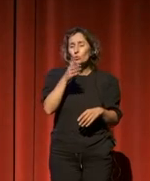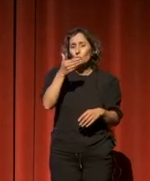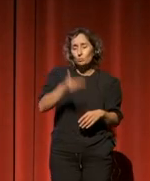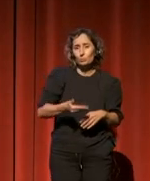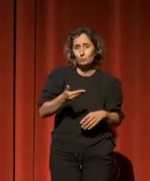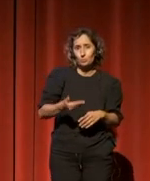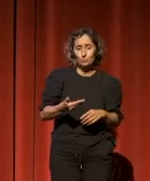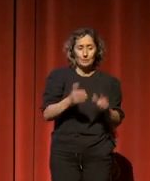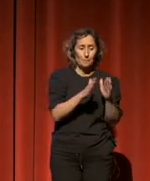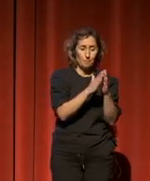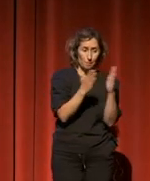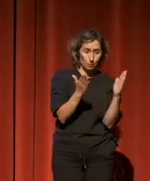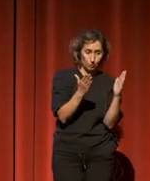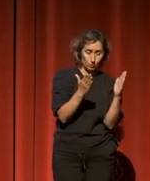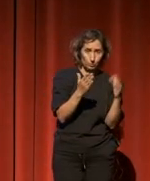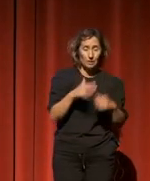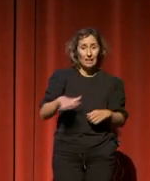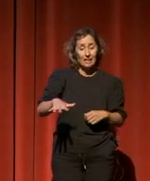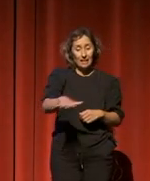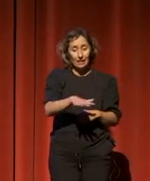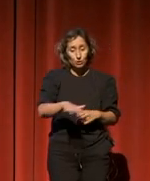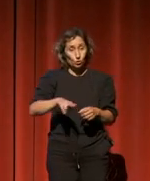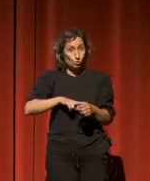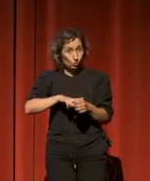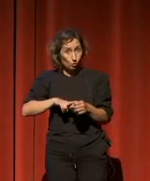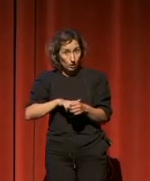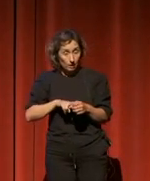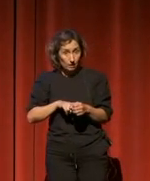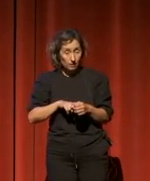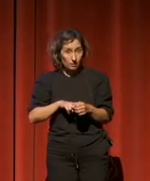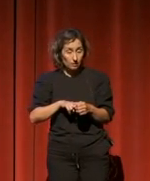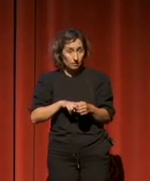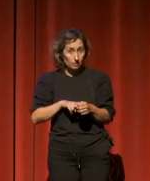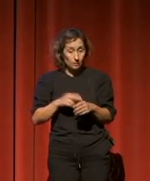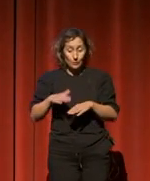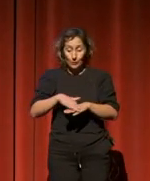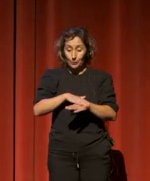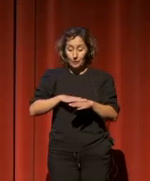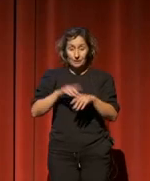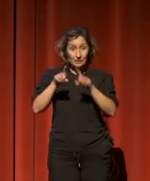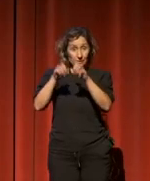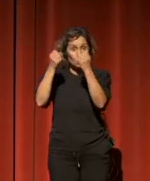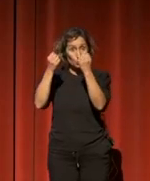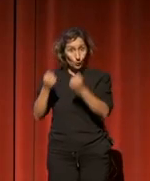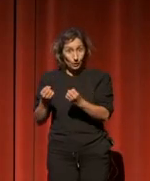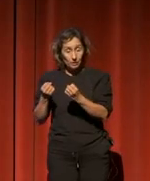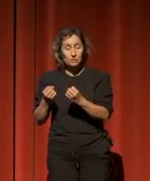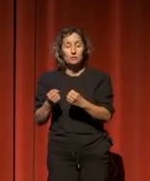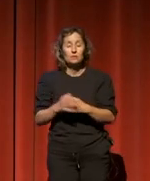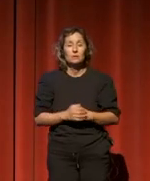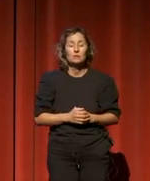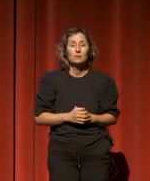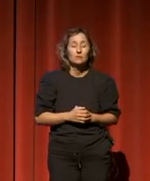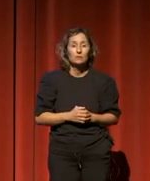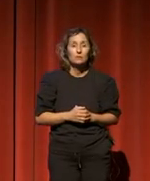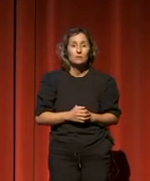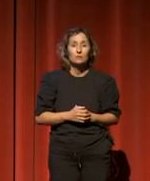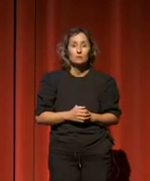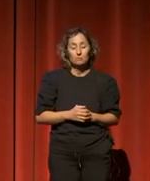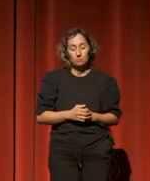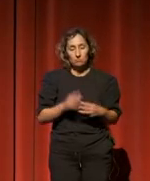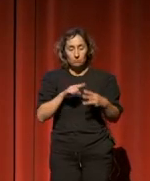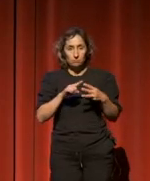en las propias bibliotecas en los entornos locales eh en los Marcos institucionales a y en los Marcos